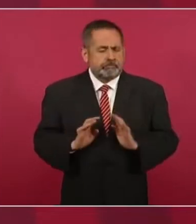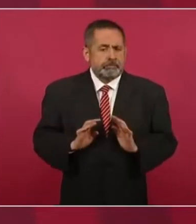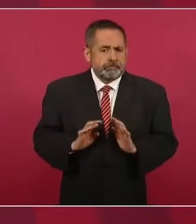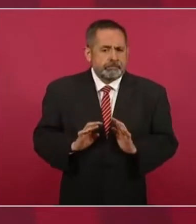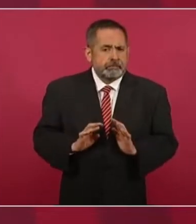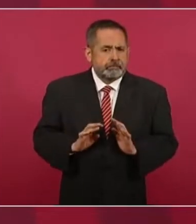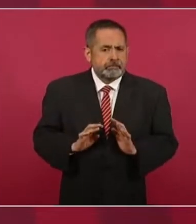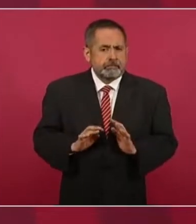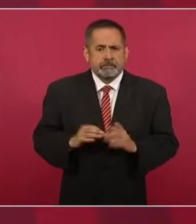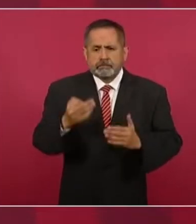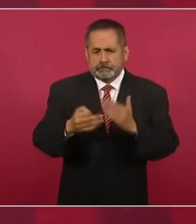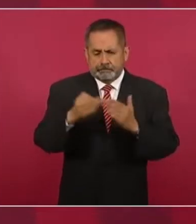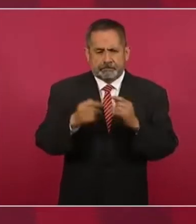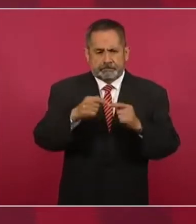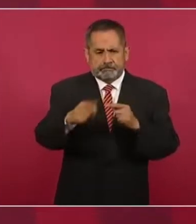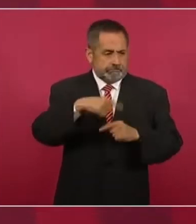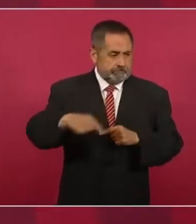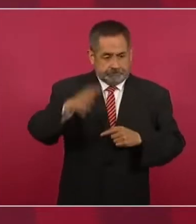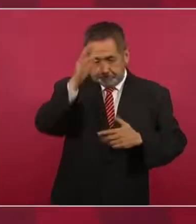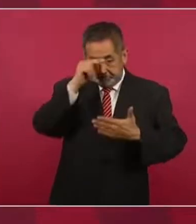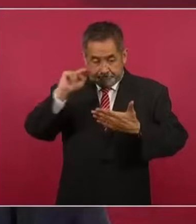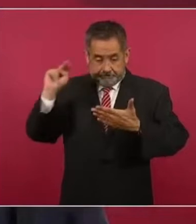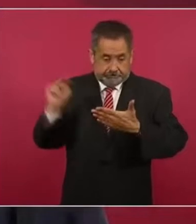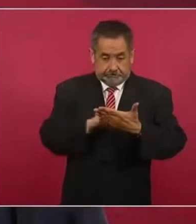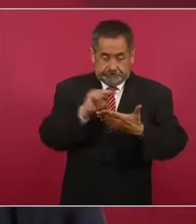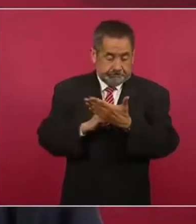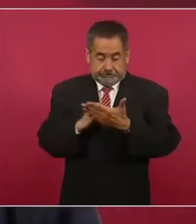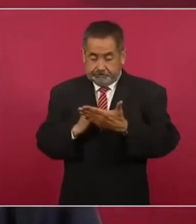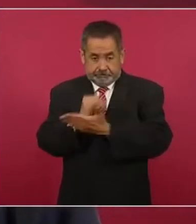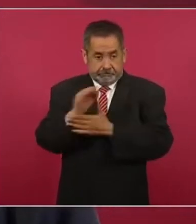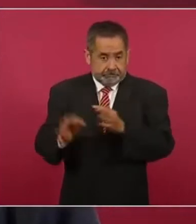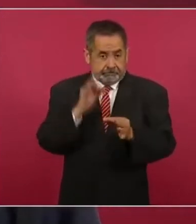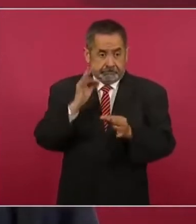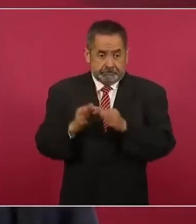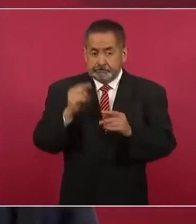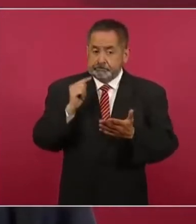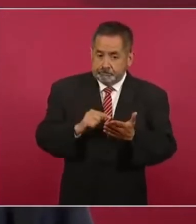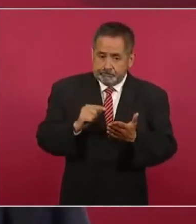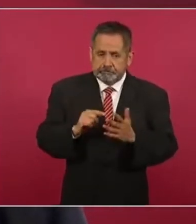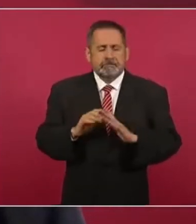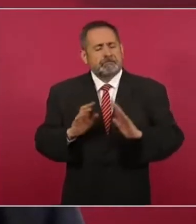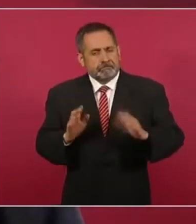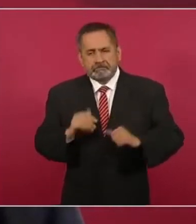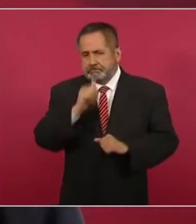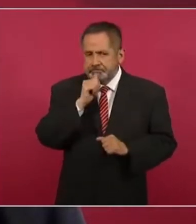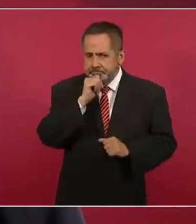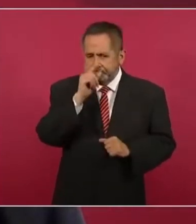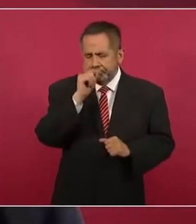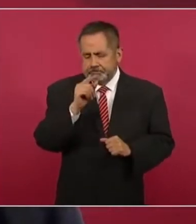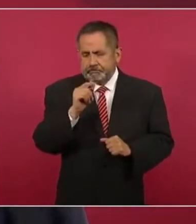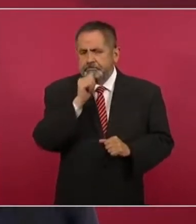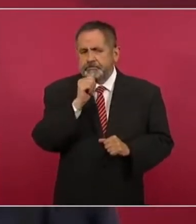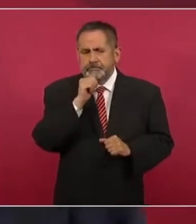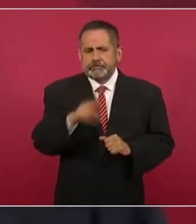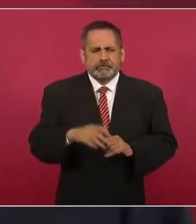tener el acuerdo definitivo, y